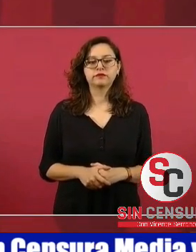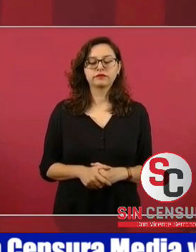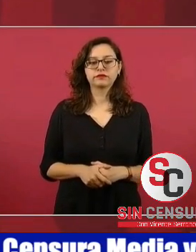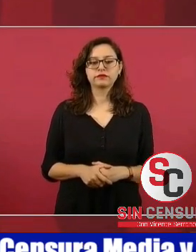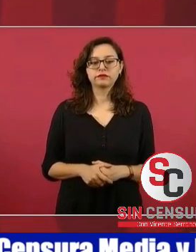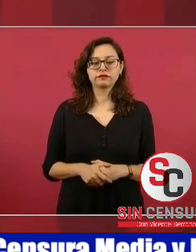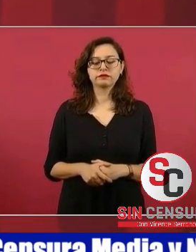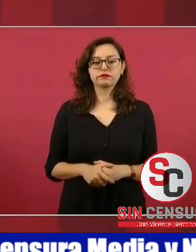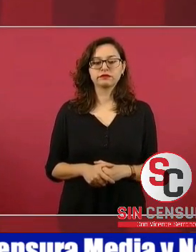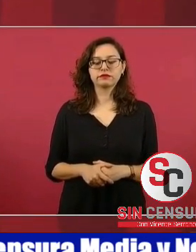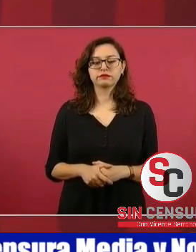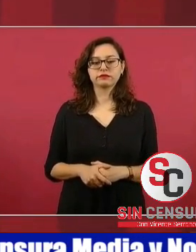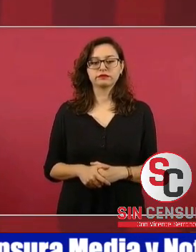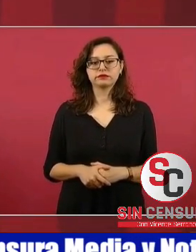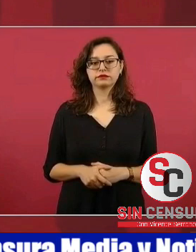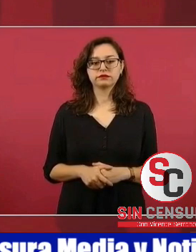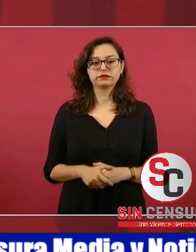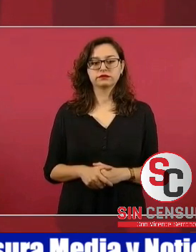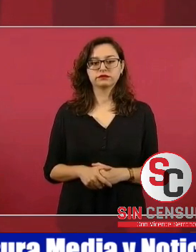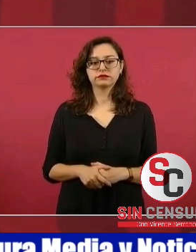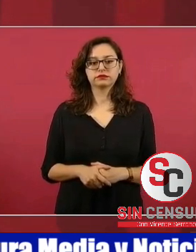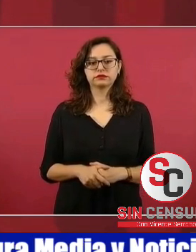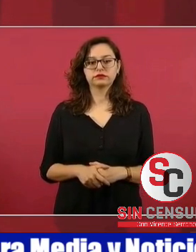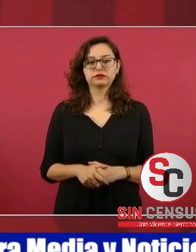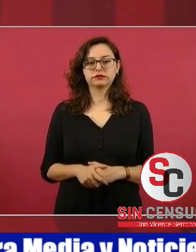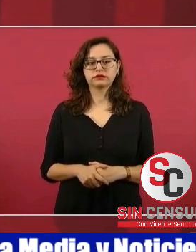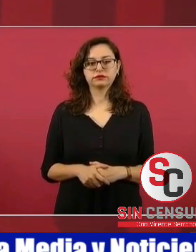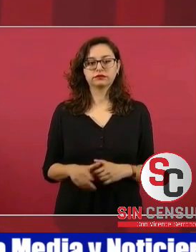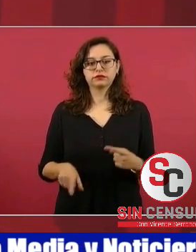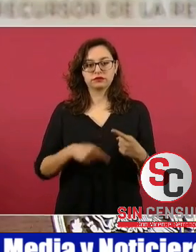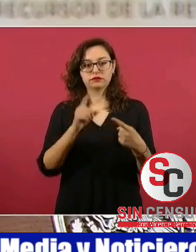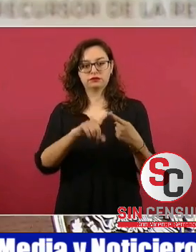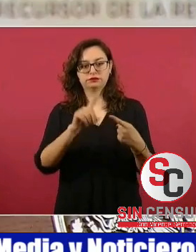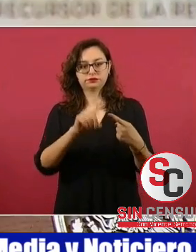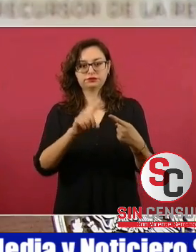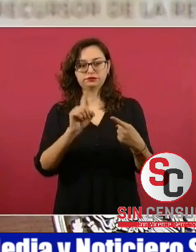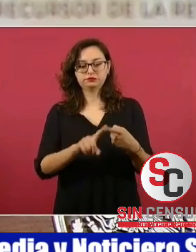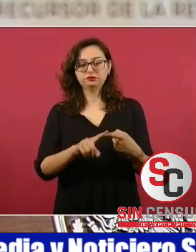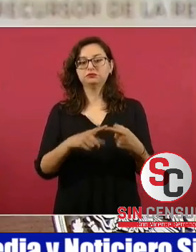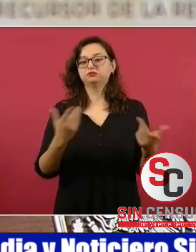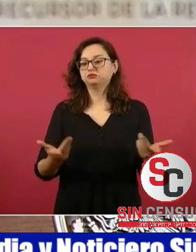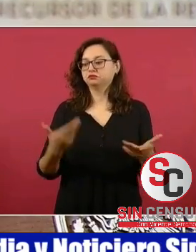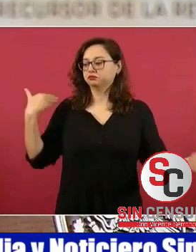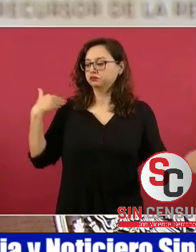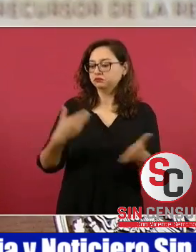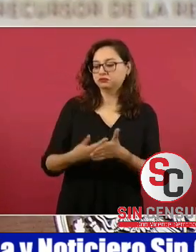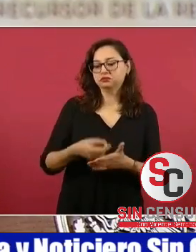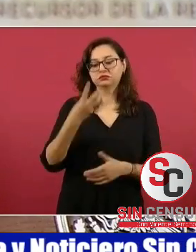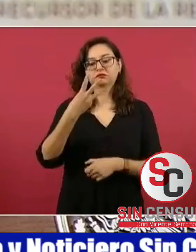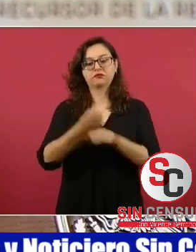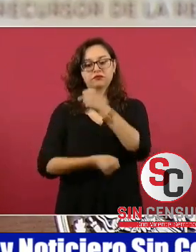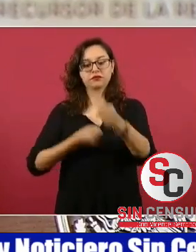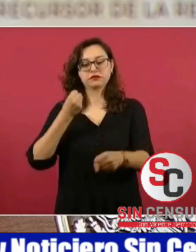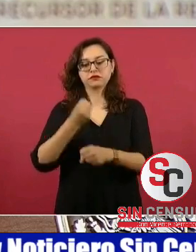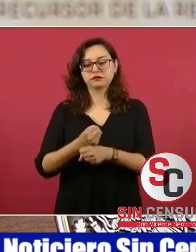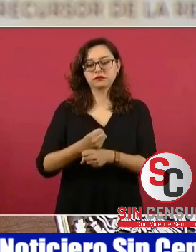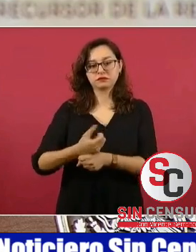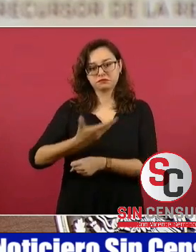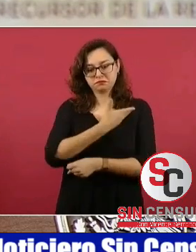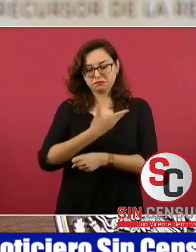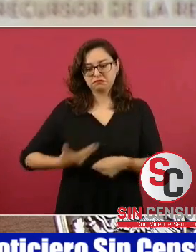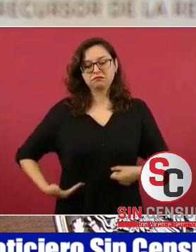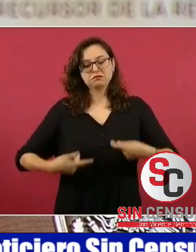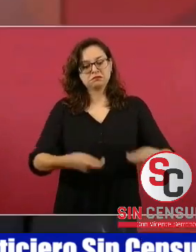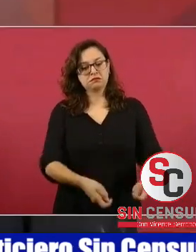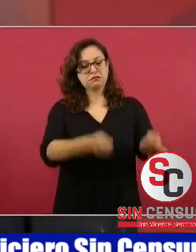quiénes, ¿no? ¿Quiénes son los que ven permisiva esta estrategia de seguridad de la que habla Dalila Escobar, ¿no? ¿Quiénes son